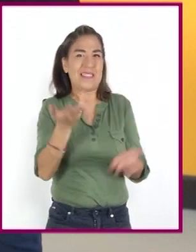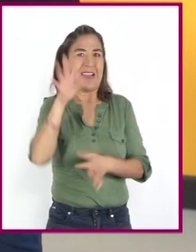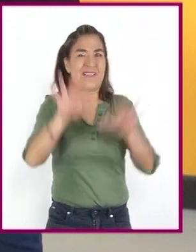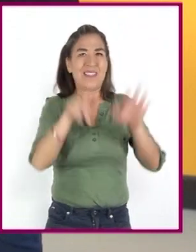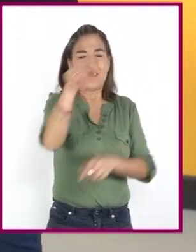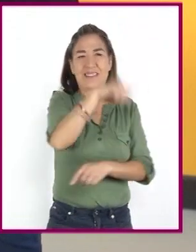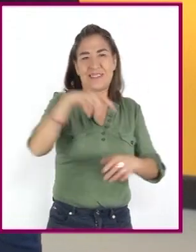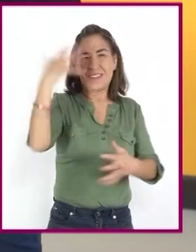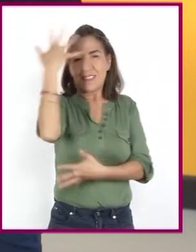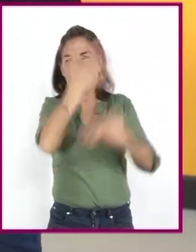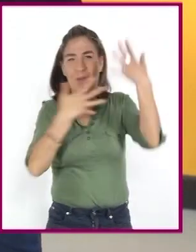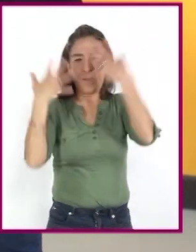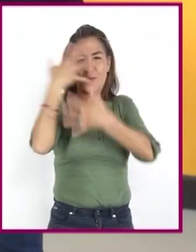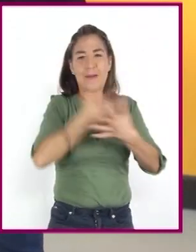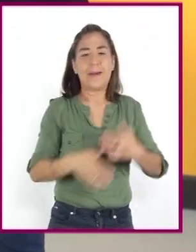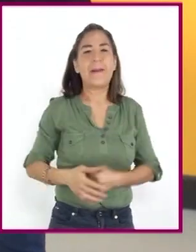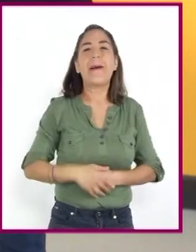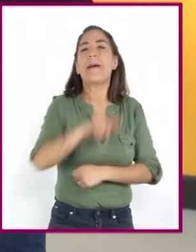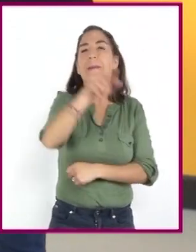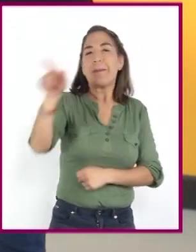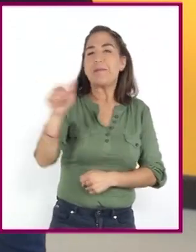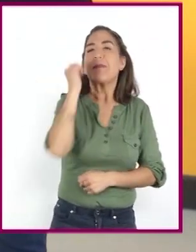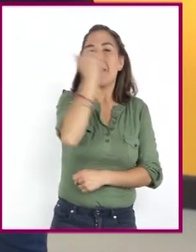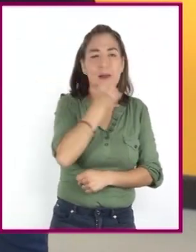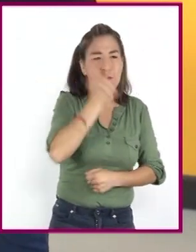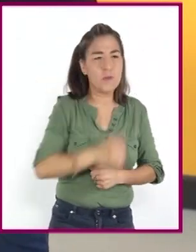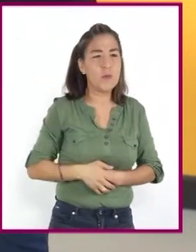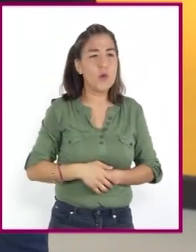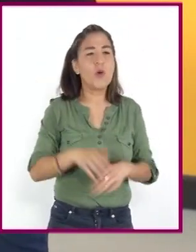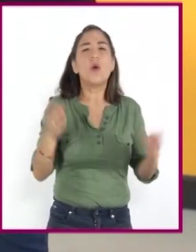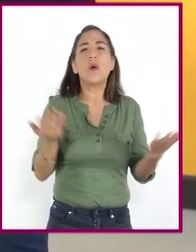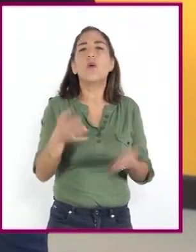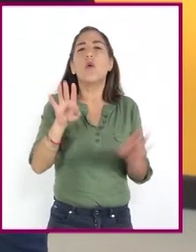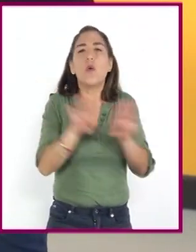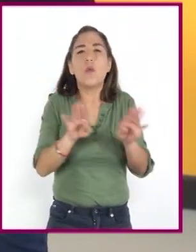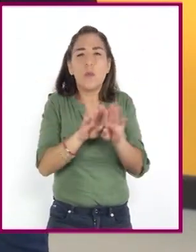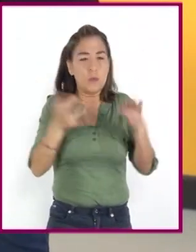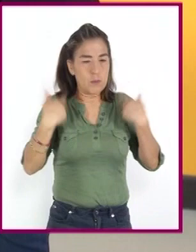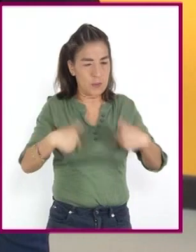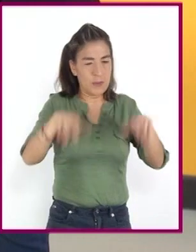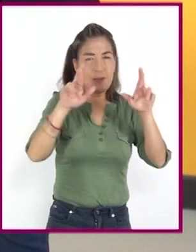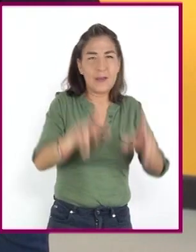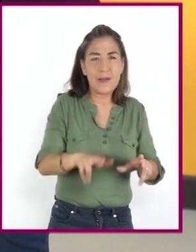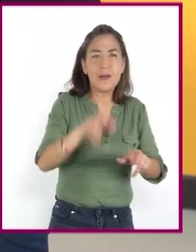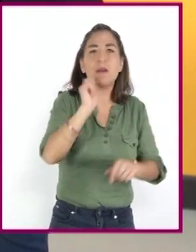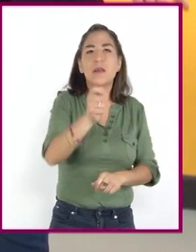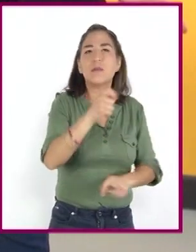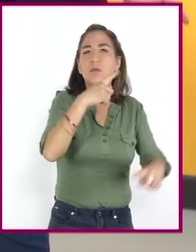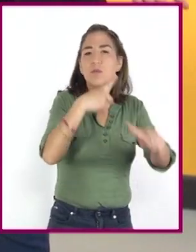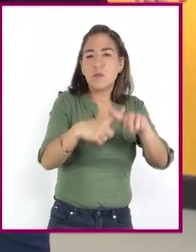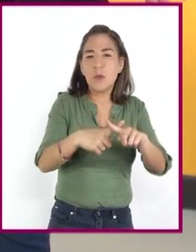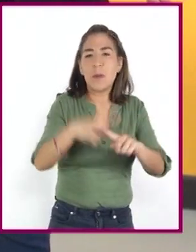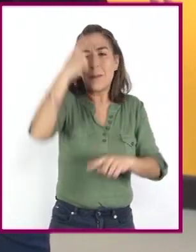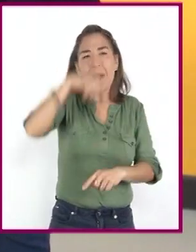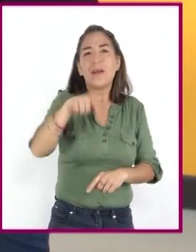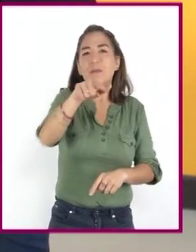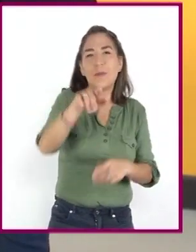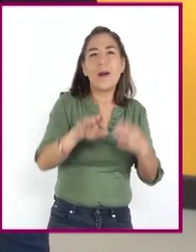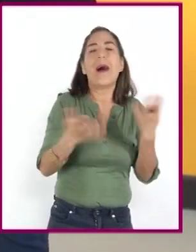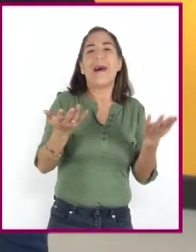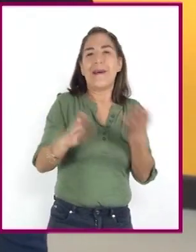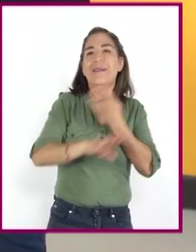¿no? Alumnas y alumnos, ¿qué podemos hacer para representar la multiplicación y evitar la